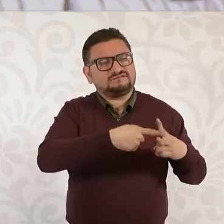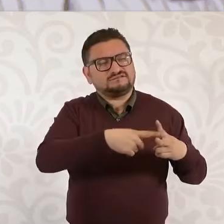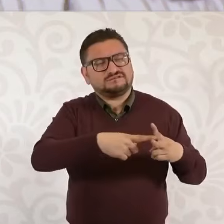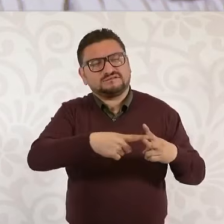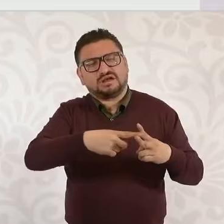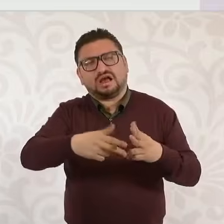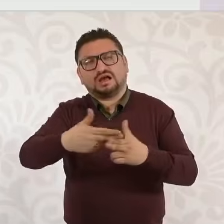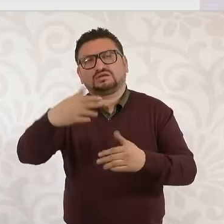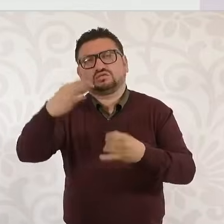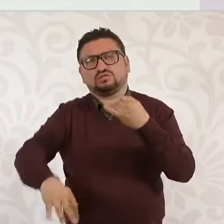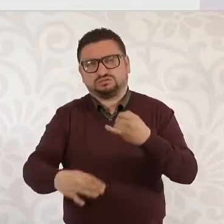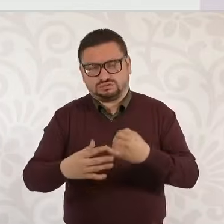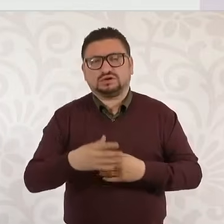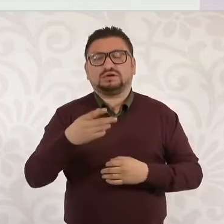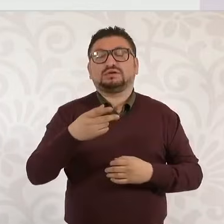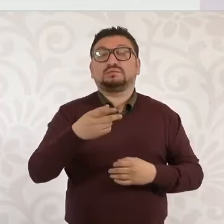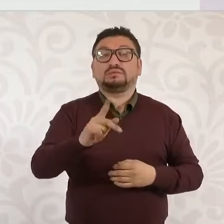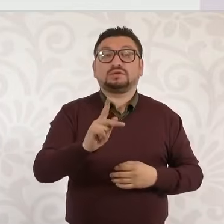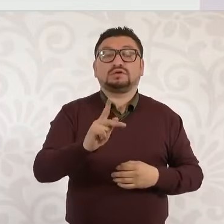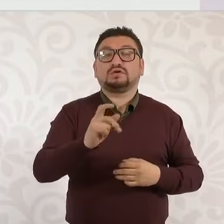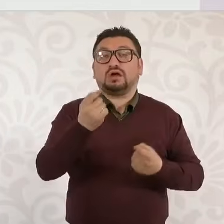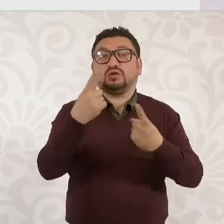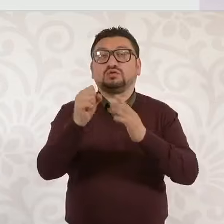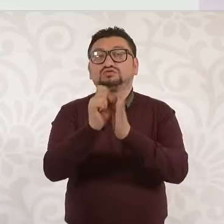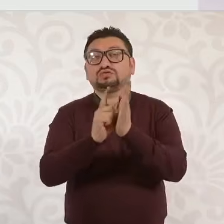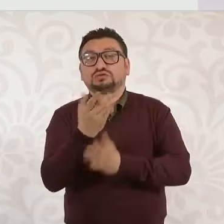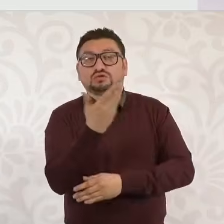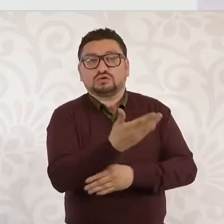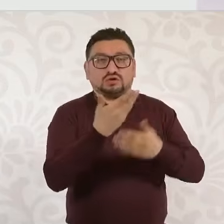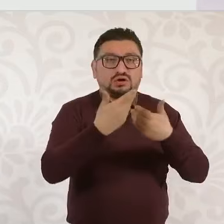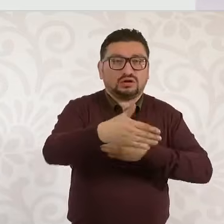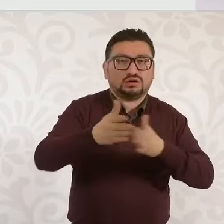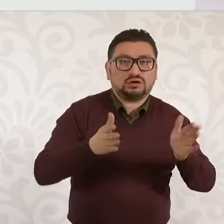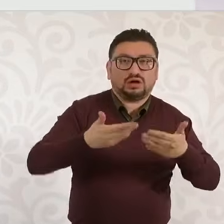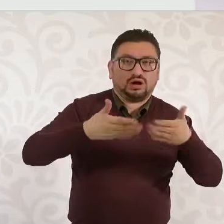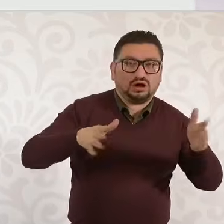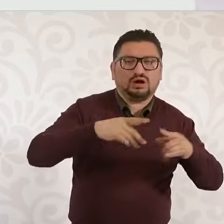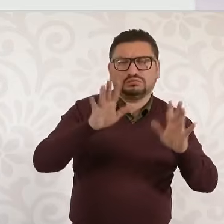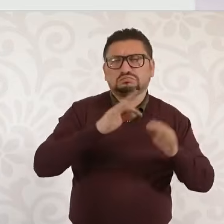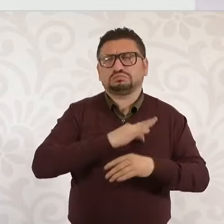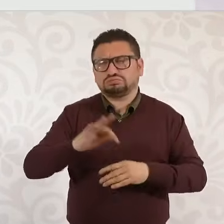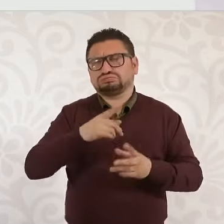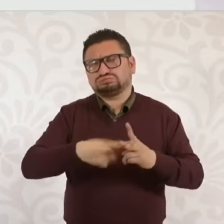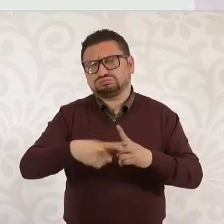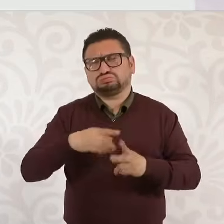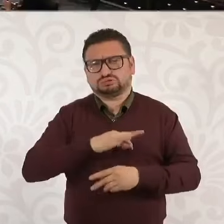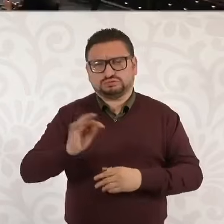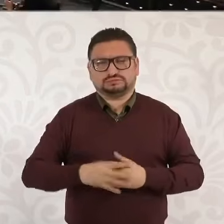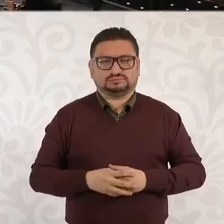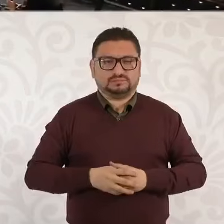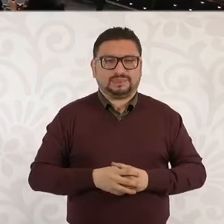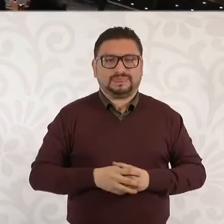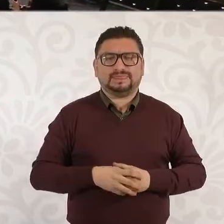final. Ahora, si hay solicitud de apertura de urnas, etcétera, pues se cuenta.